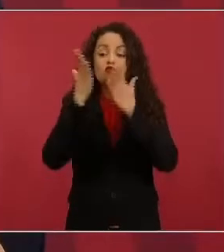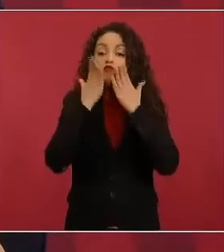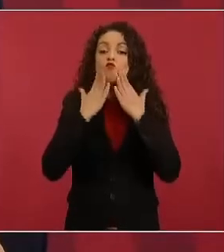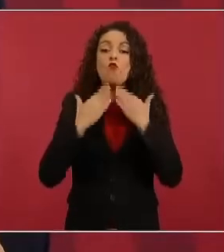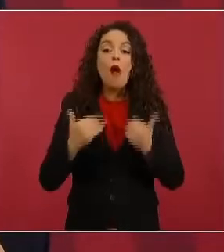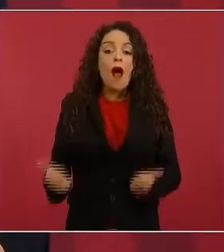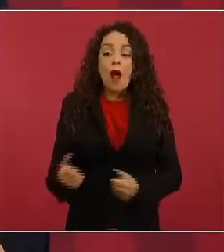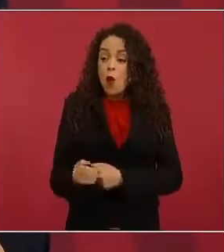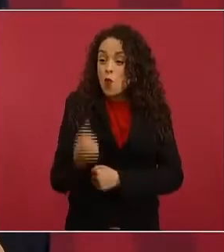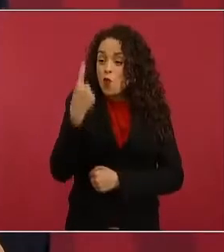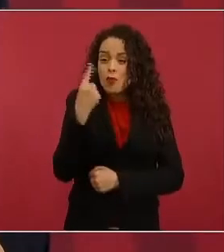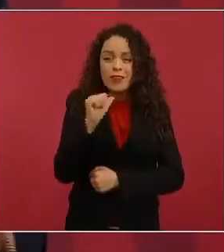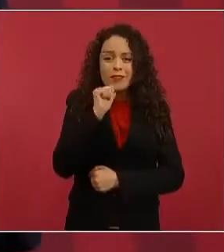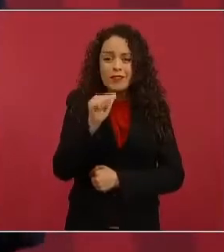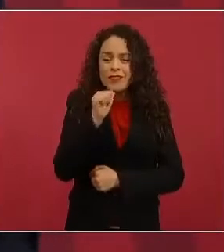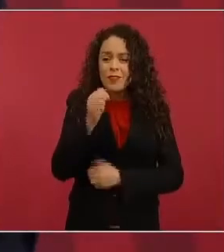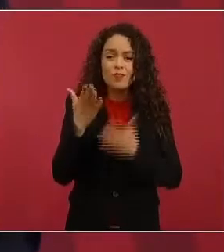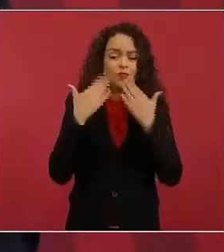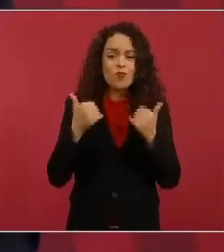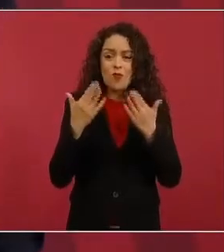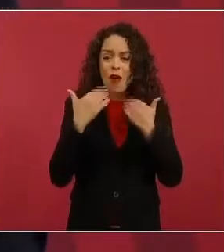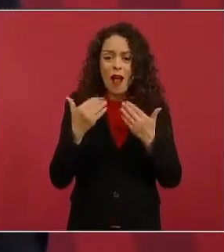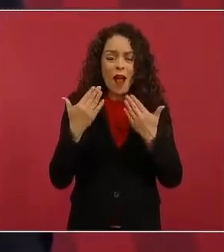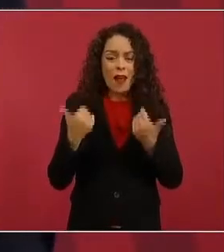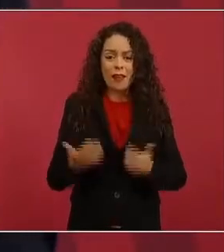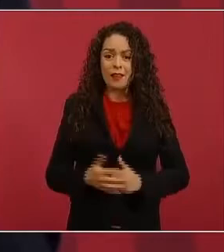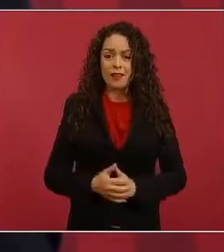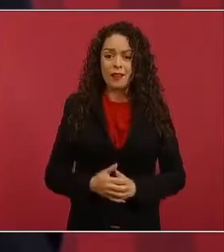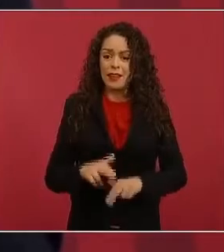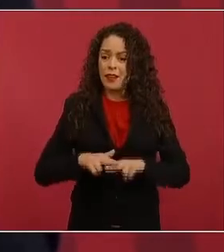una sola. Entonces no hay